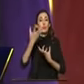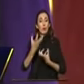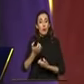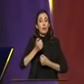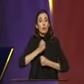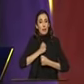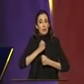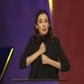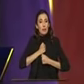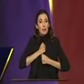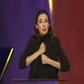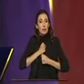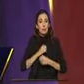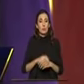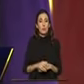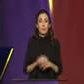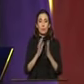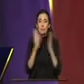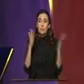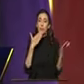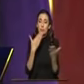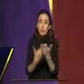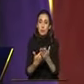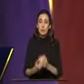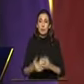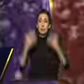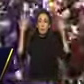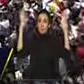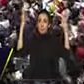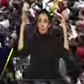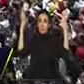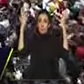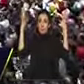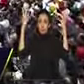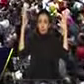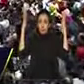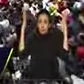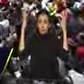nosotros hemos soñado. Muchísimas gracias.